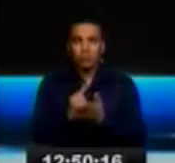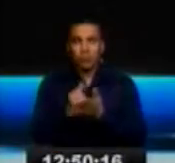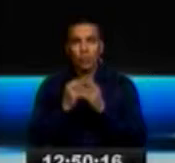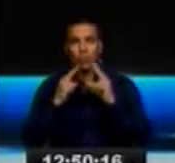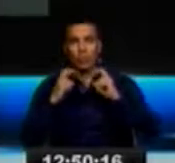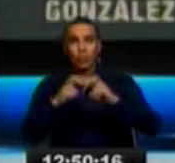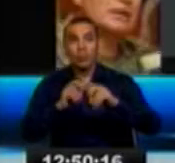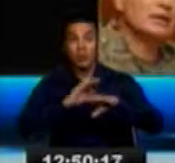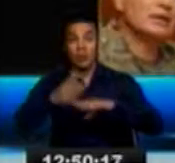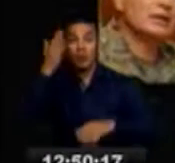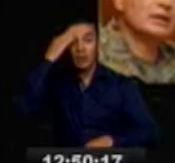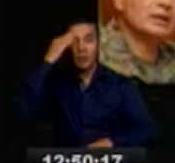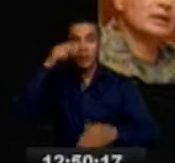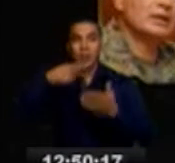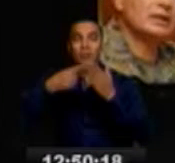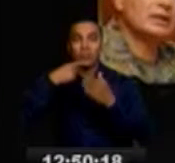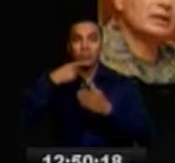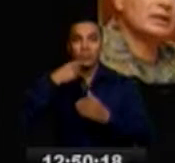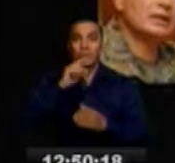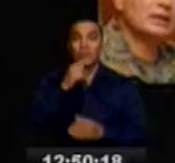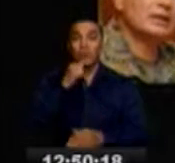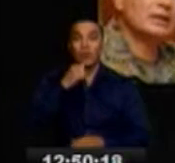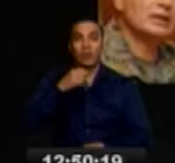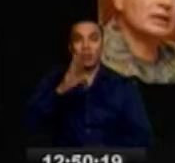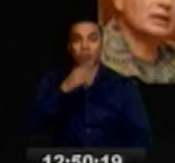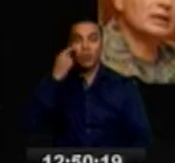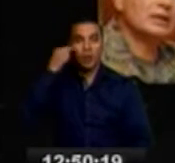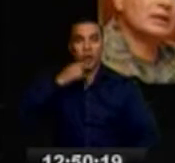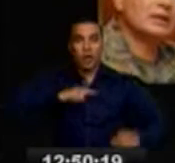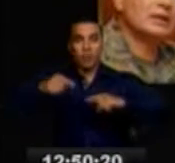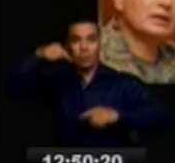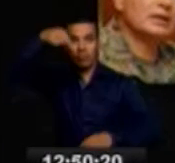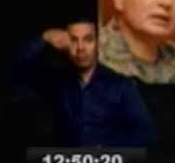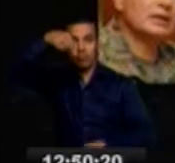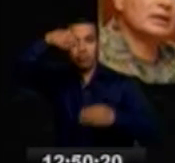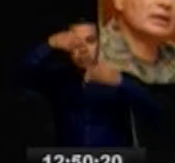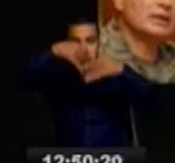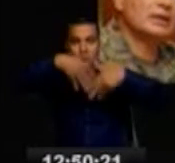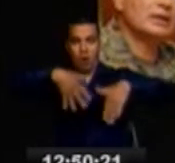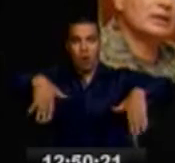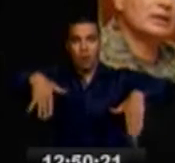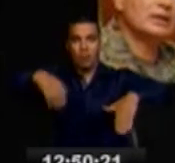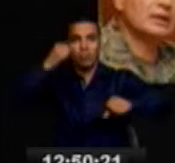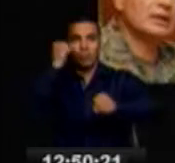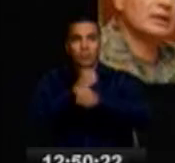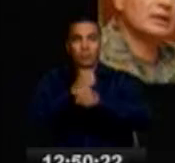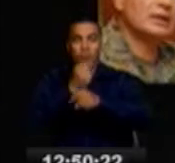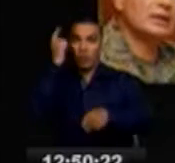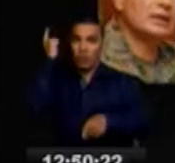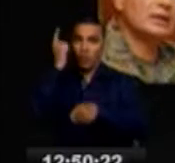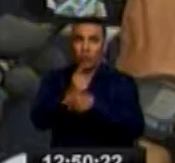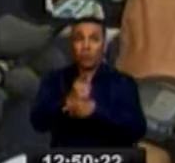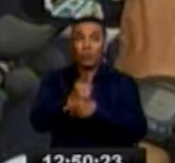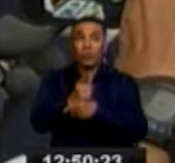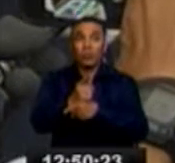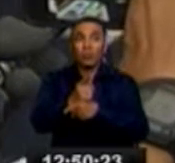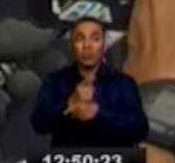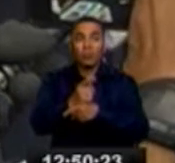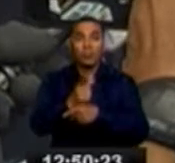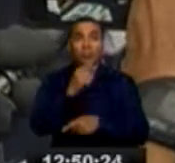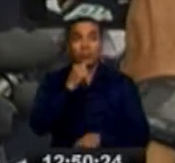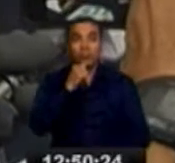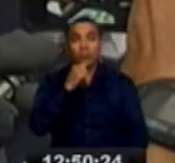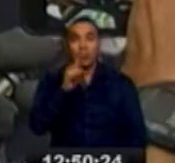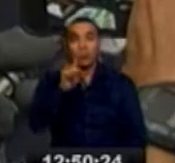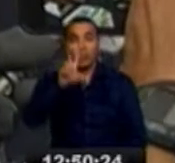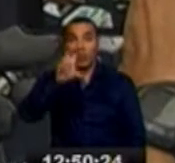Lo que ya se conoce es la cadena de mando en la operación rescate. Rafael Correa, como jefe máximo de las Fuerzas Armadas, ordena ser rescatado. Va